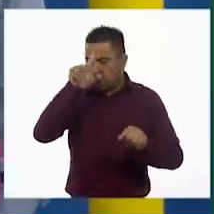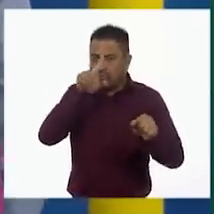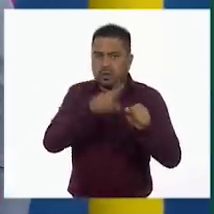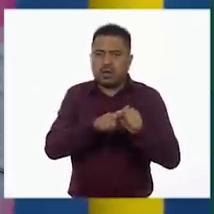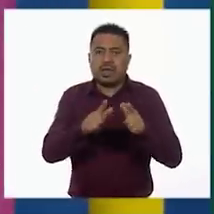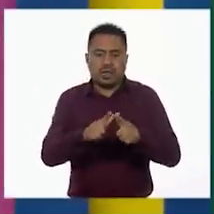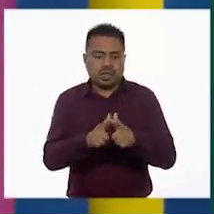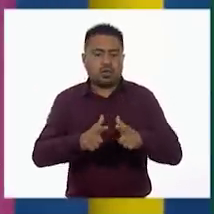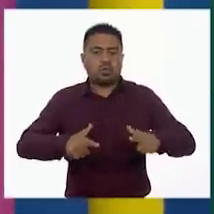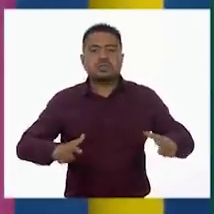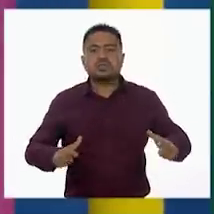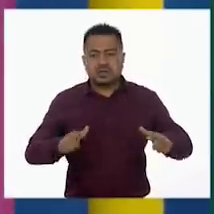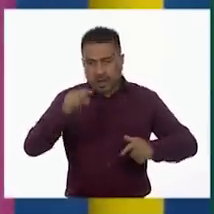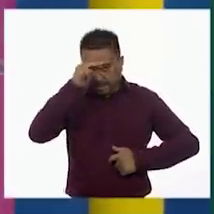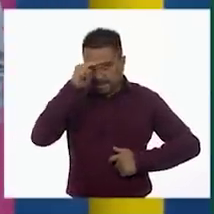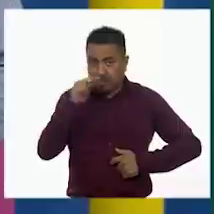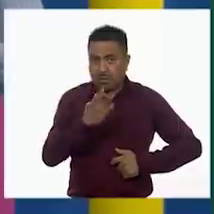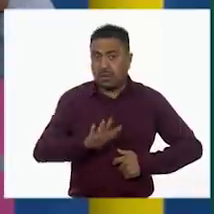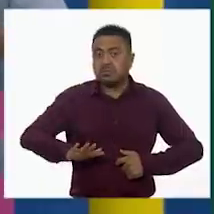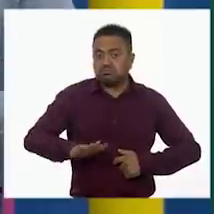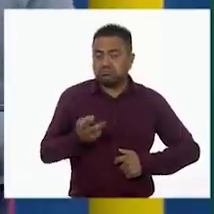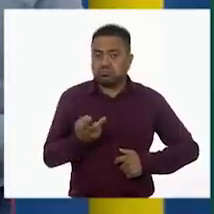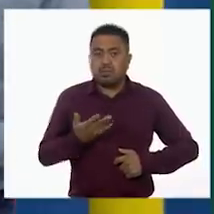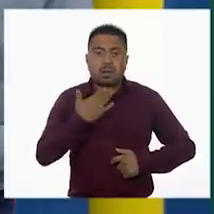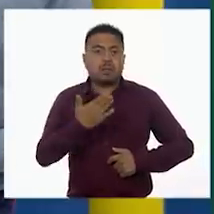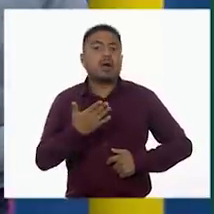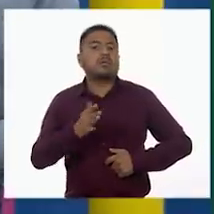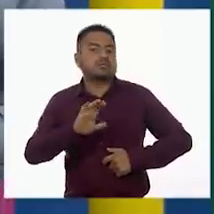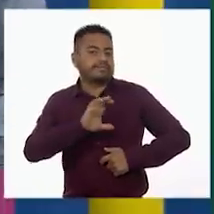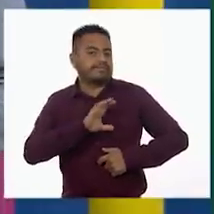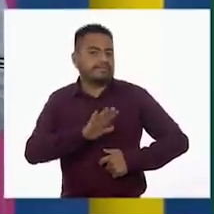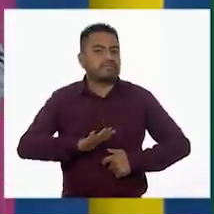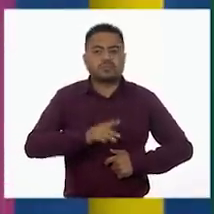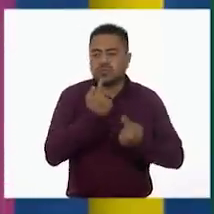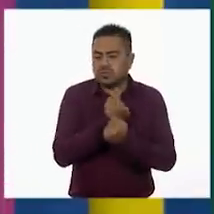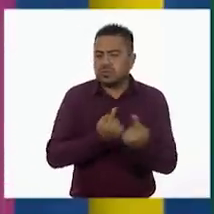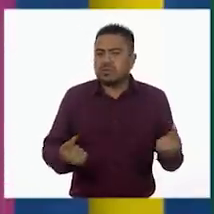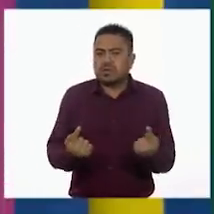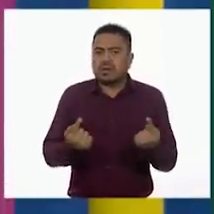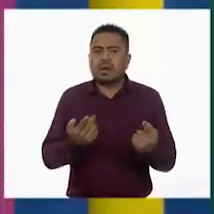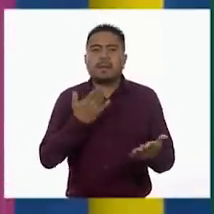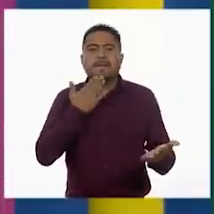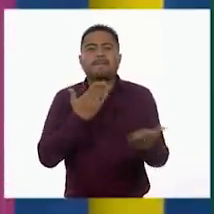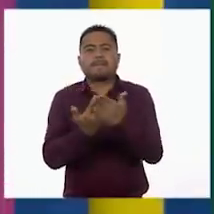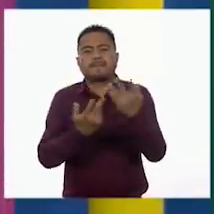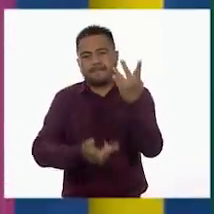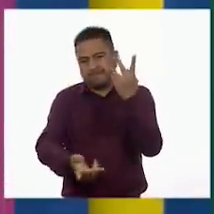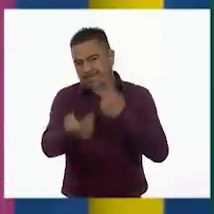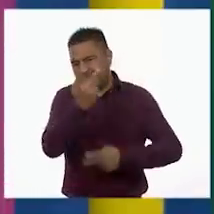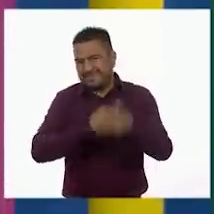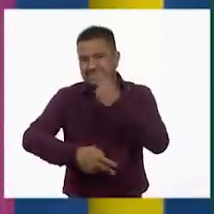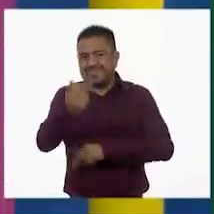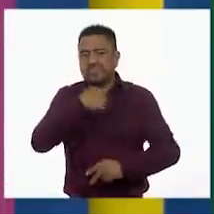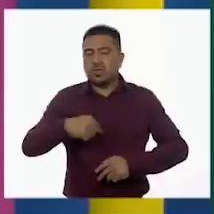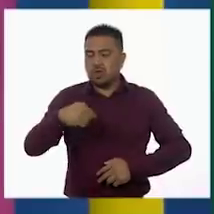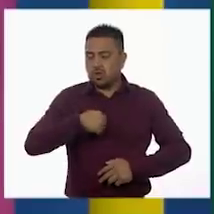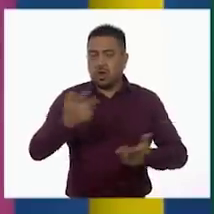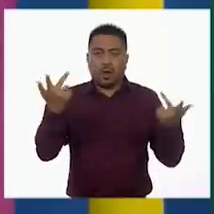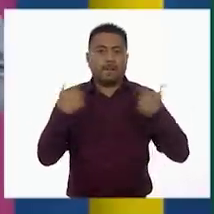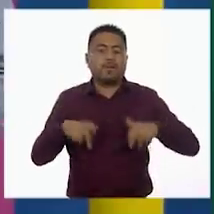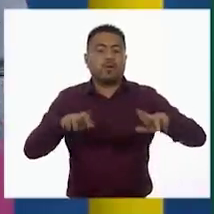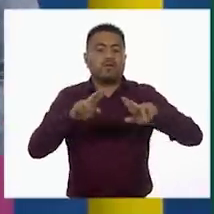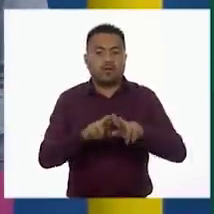y lingüística de México. Y bien, mis queridos niños y niñas, bienvenidos. Yo soy el